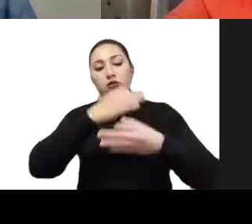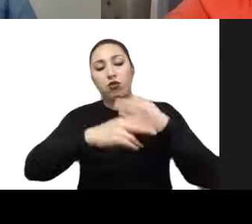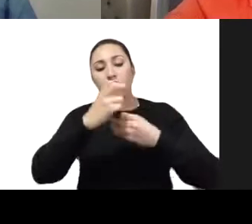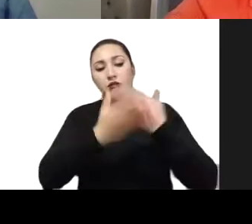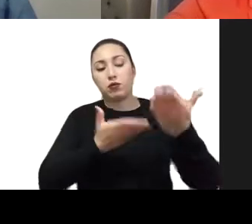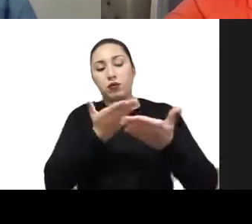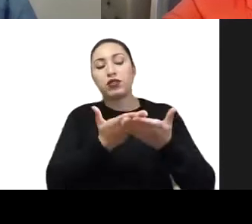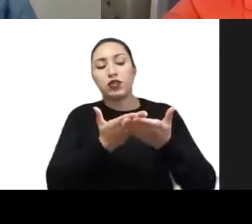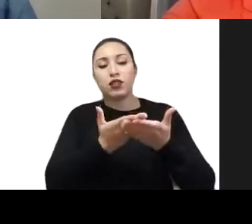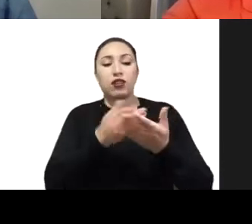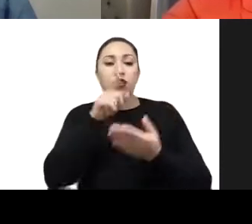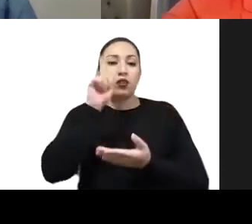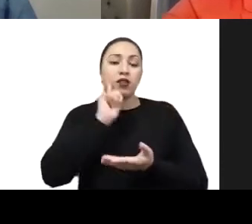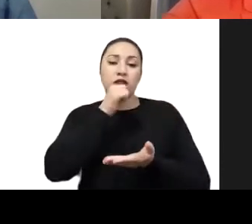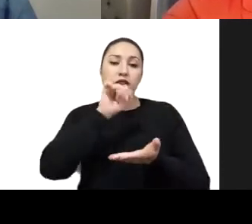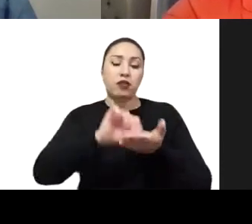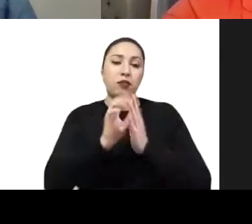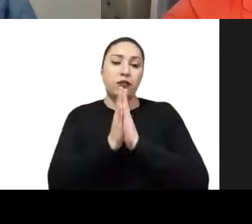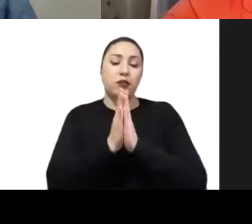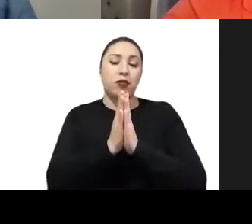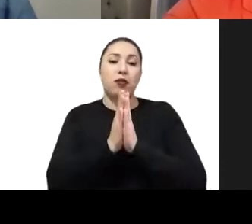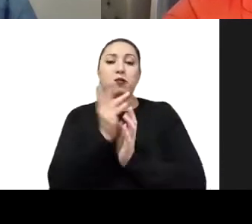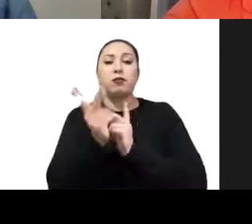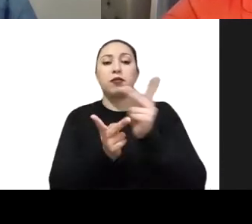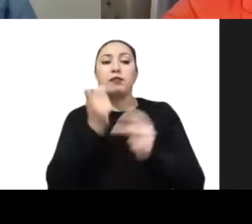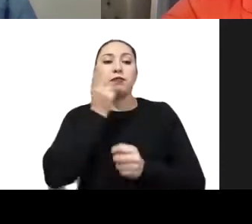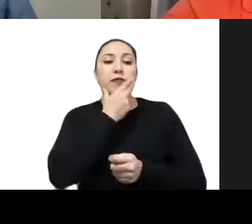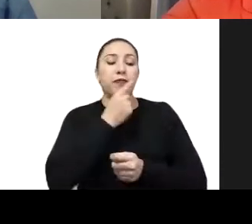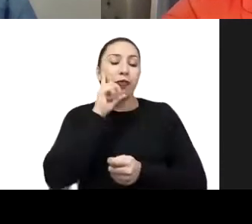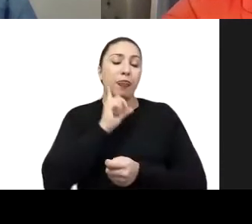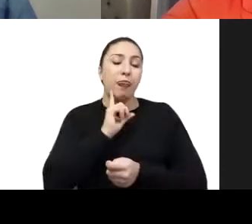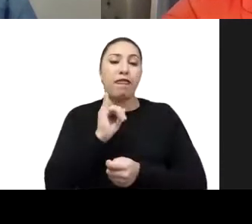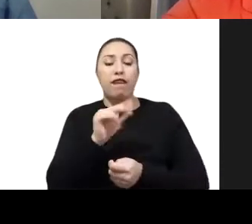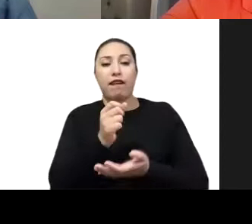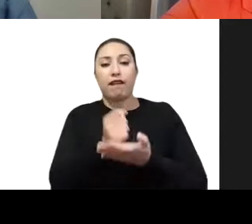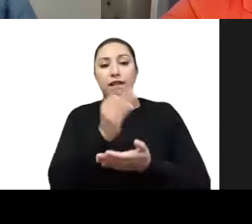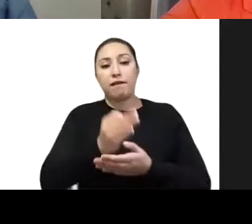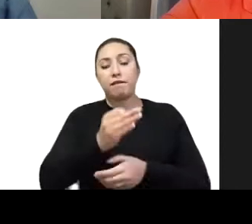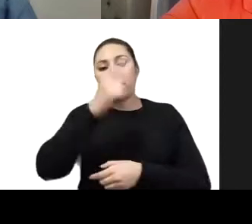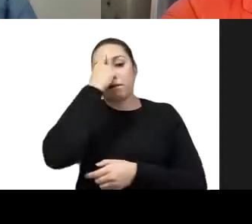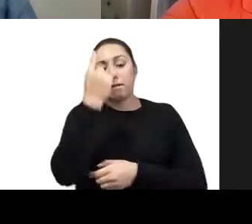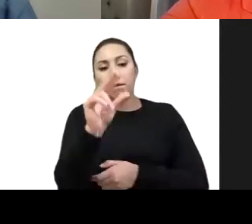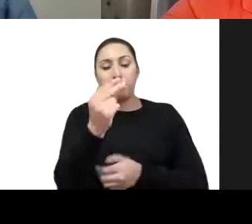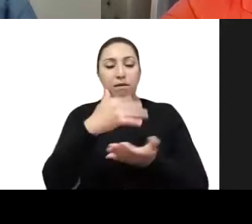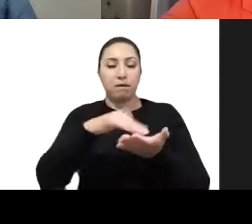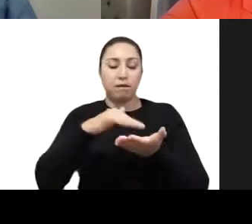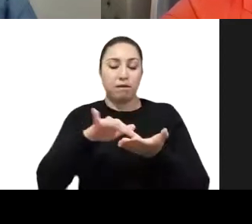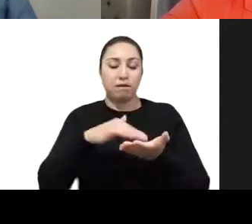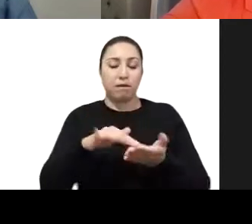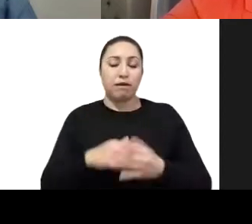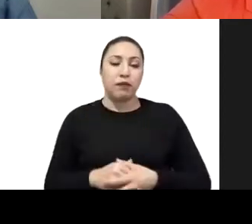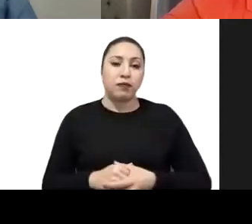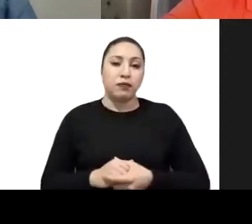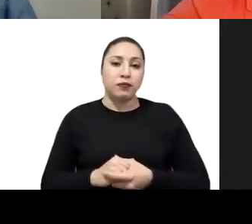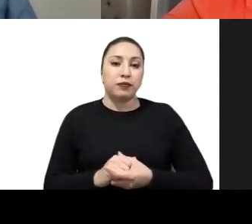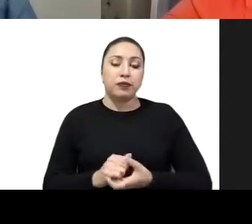referido, solicito a la secretaria consulte a las diputadas y diputados si es de dispensarse la lectura del